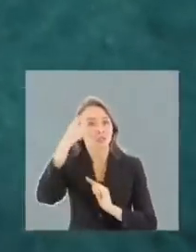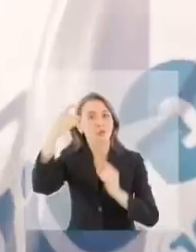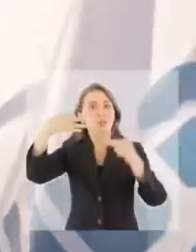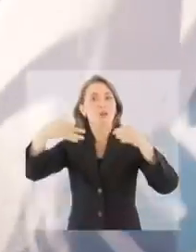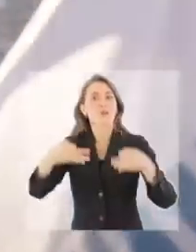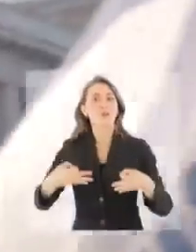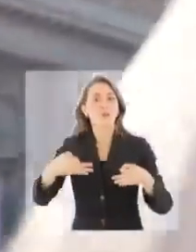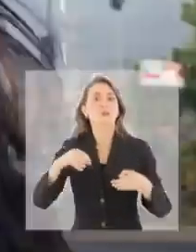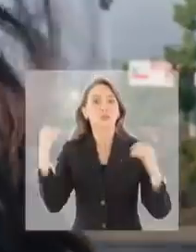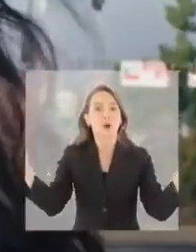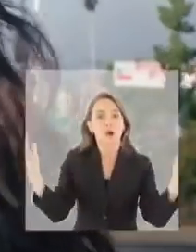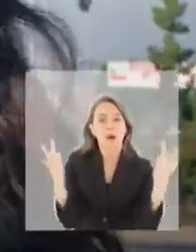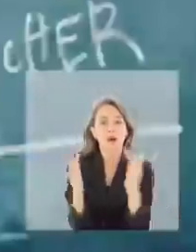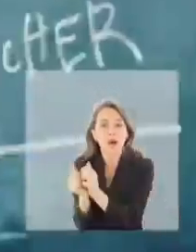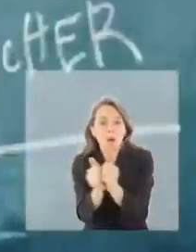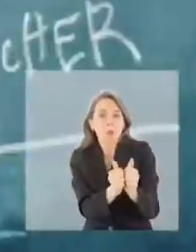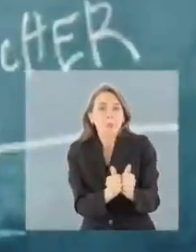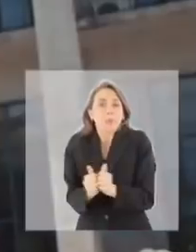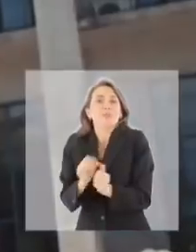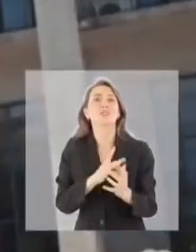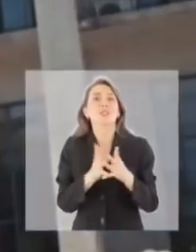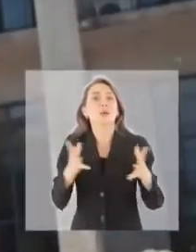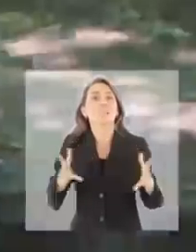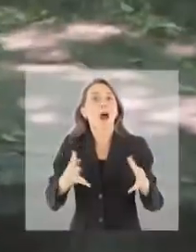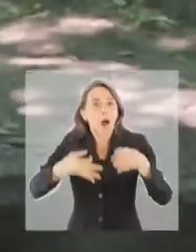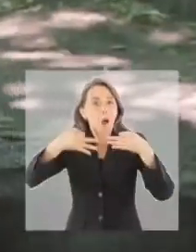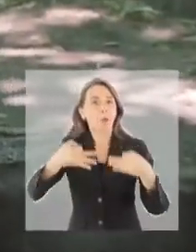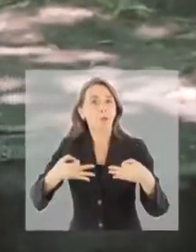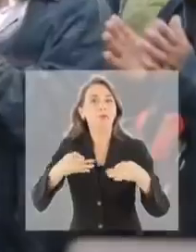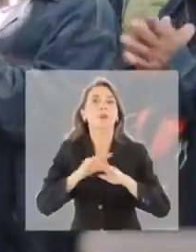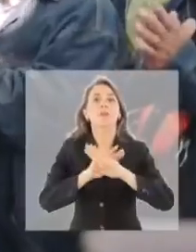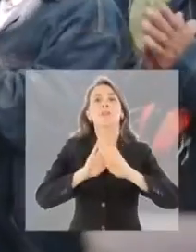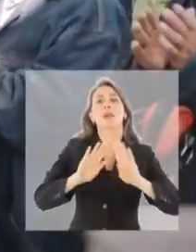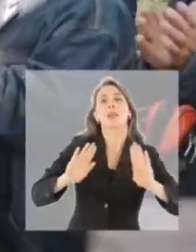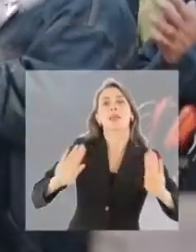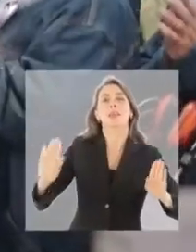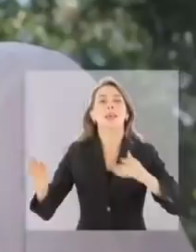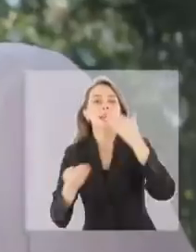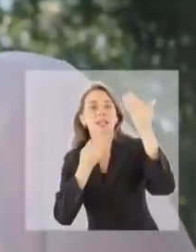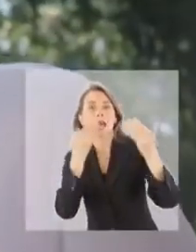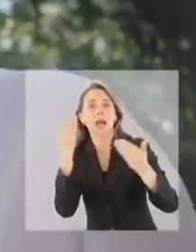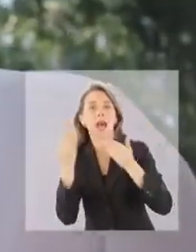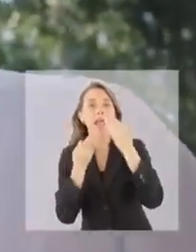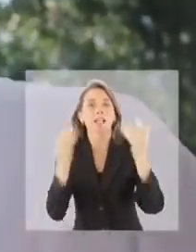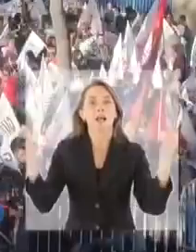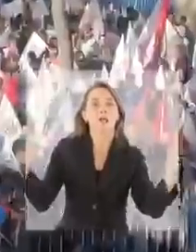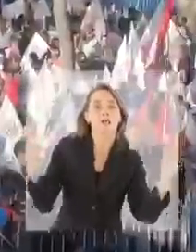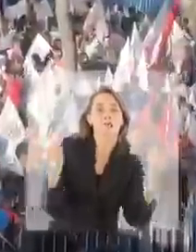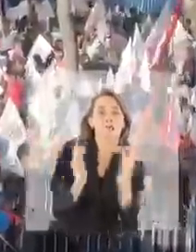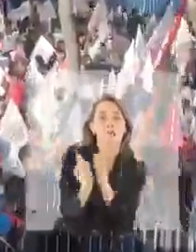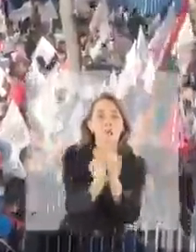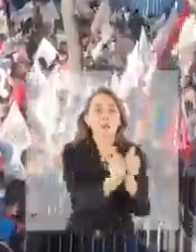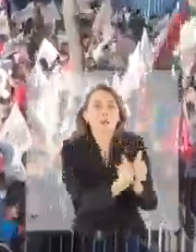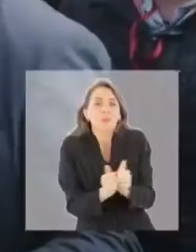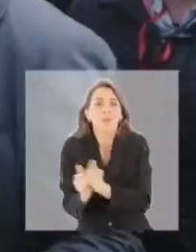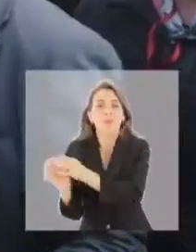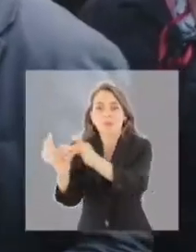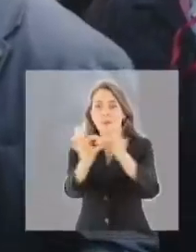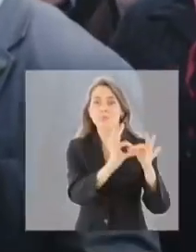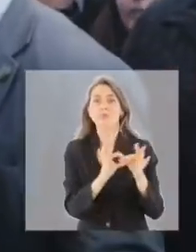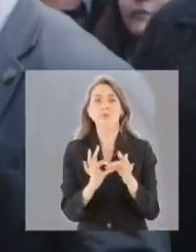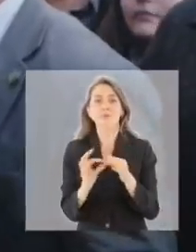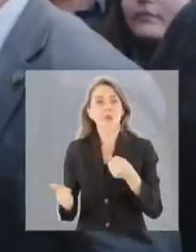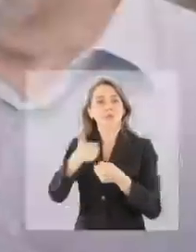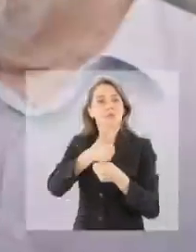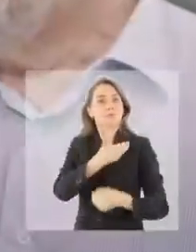sueño. Todos juntos por un Chile más justo es el cierre de esta canción. Todos juntos